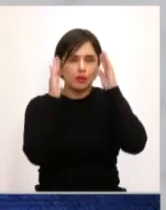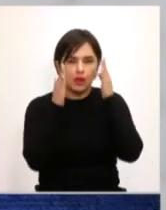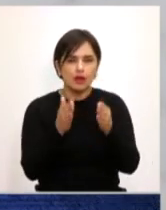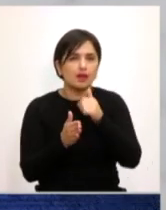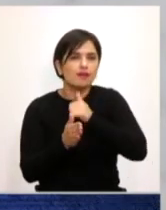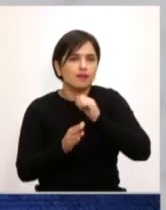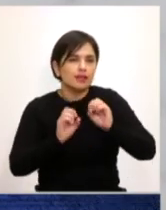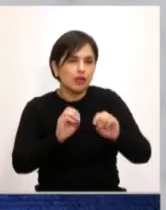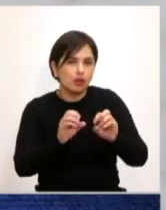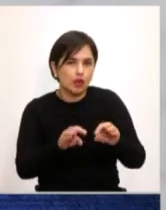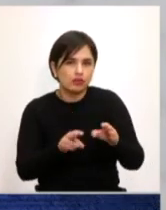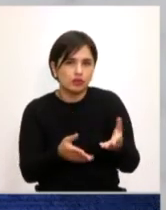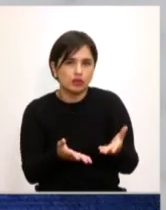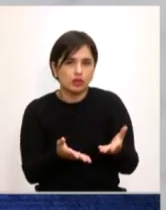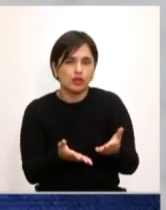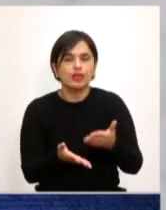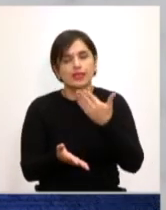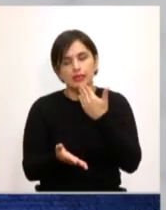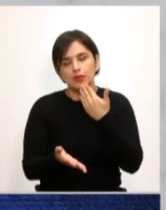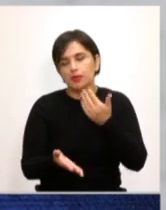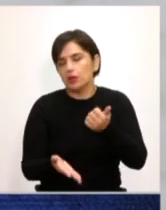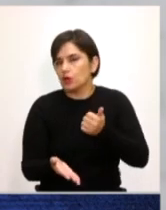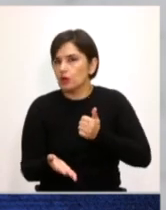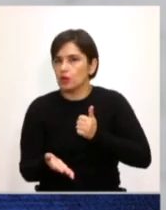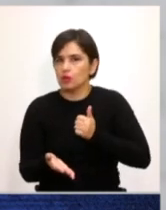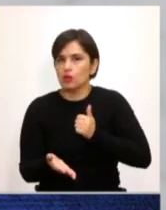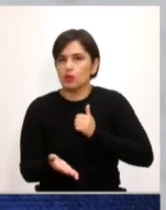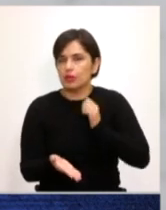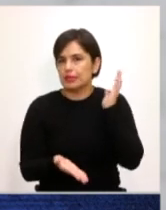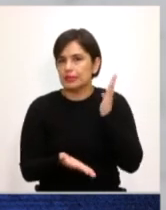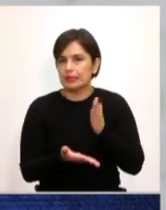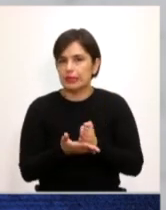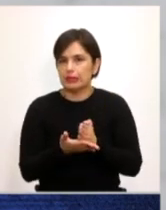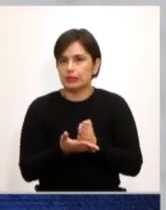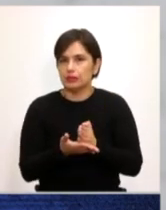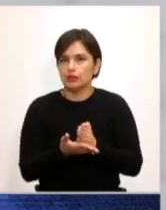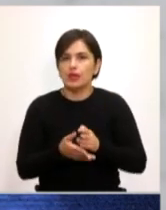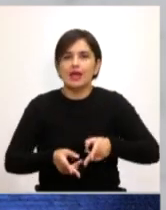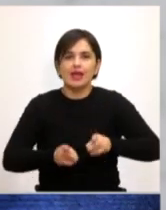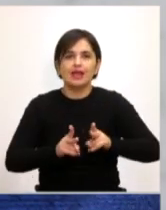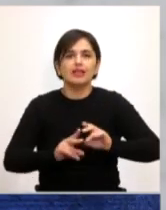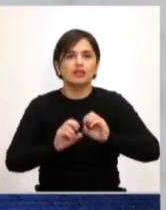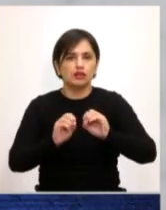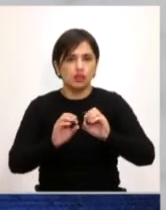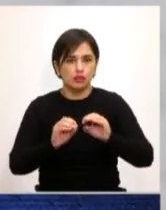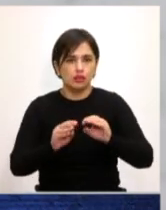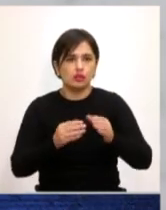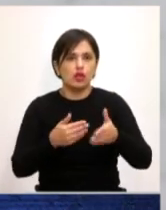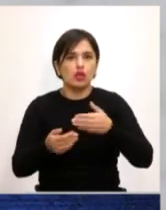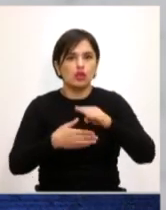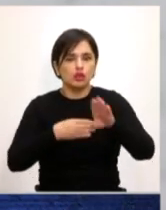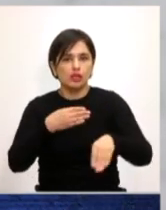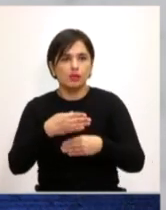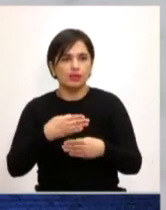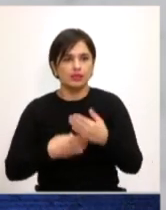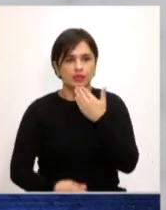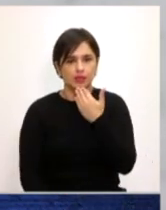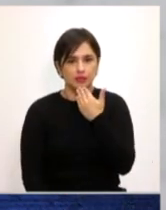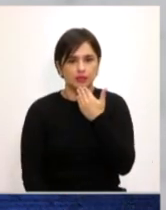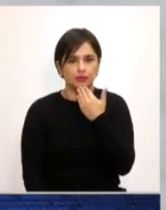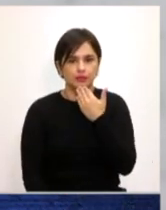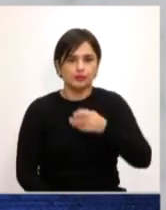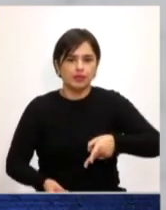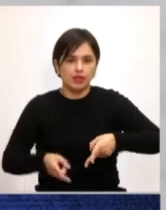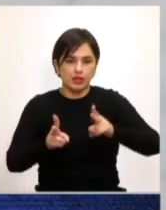y de esa manera dar estricto cumplimiento al derecho a la educación, del cual forma parte también el